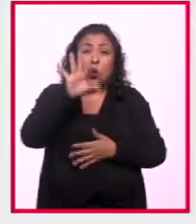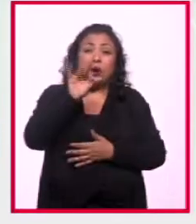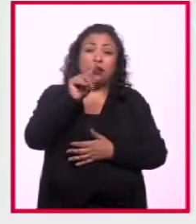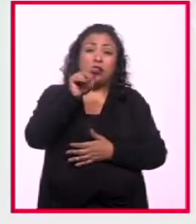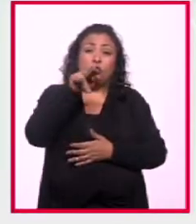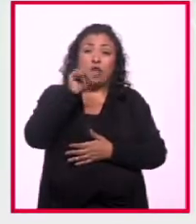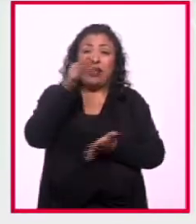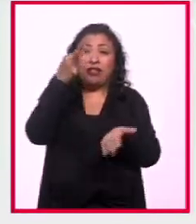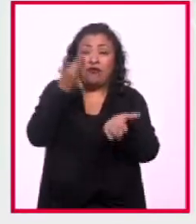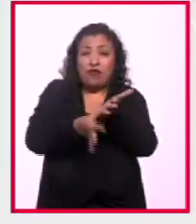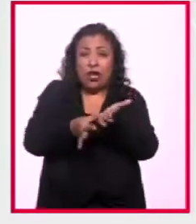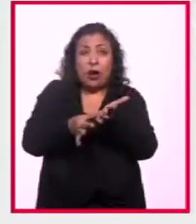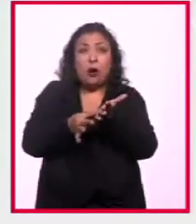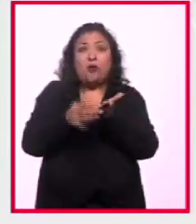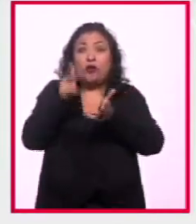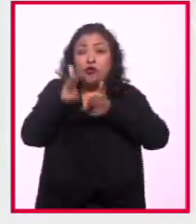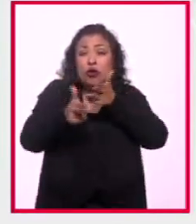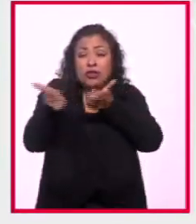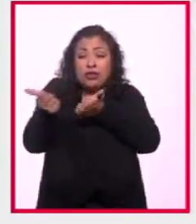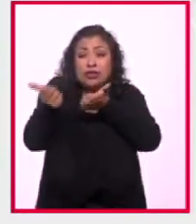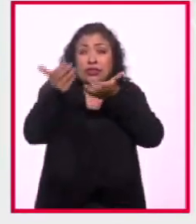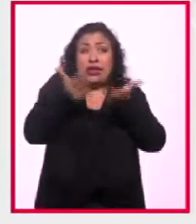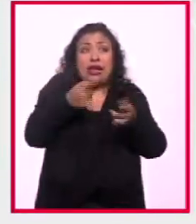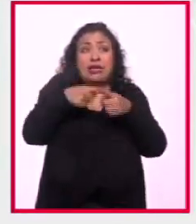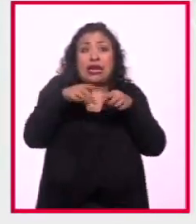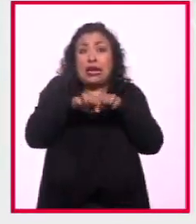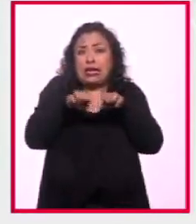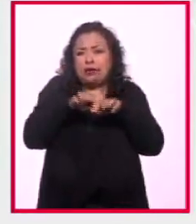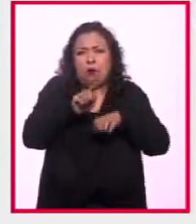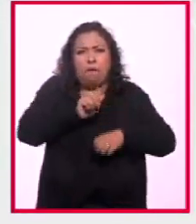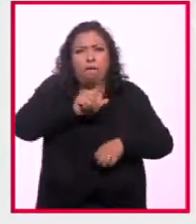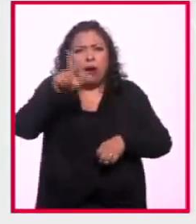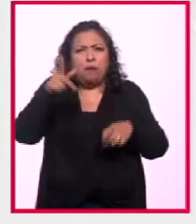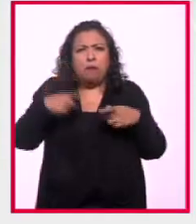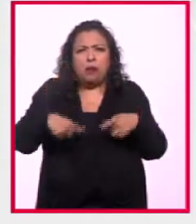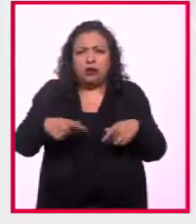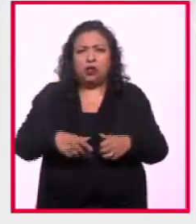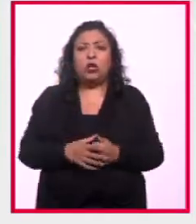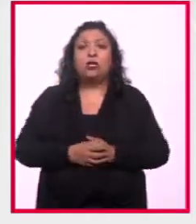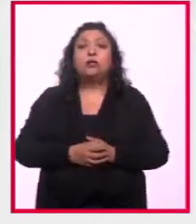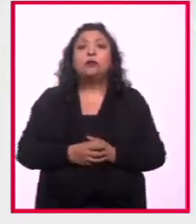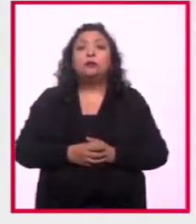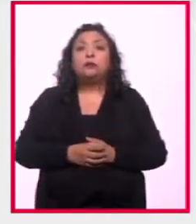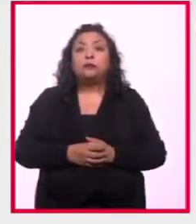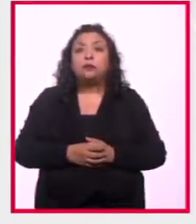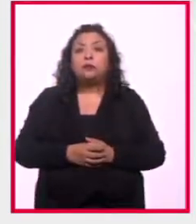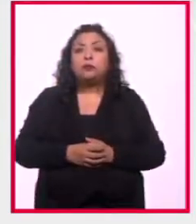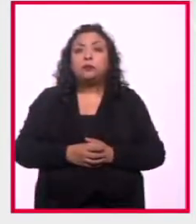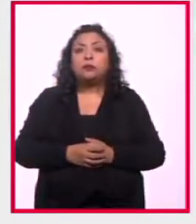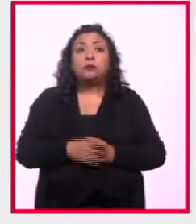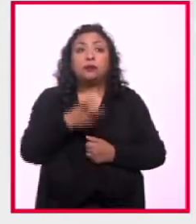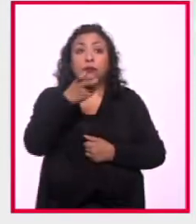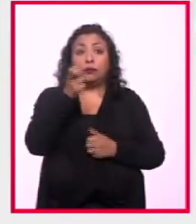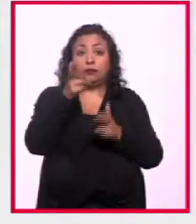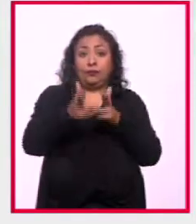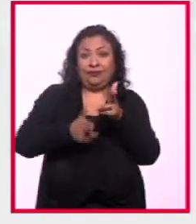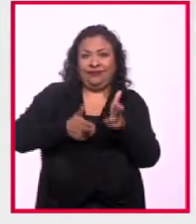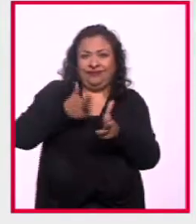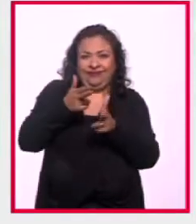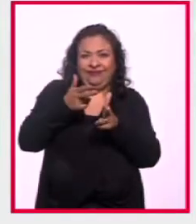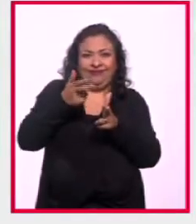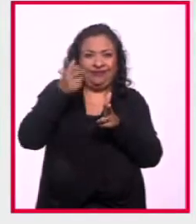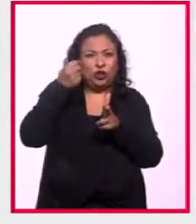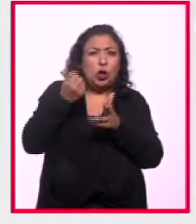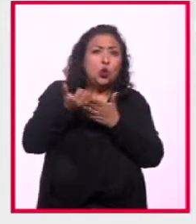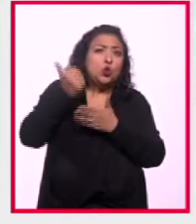de hierro la máquina fue trasladada por un equipo de expertos como es una locomotora de